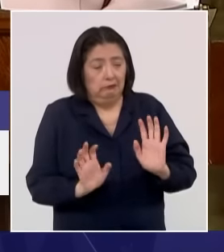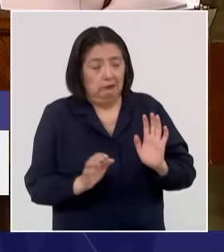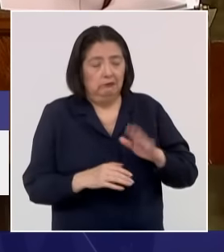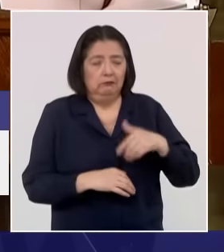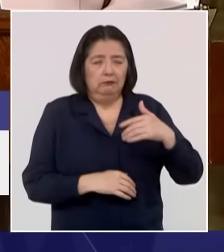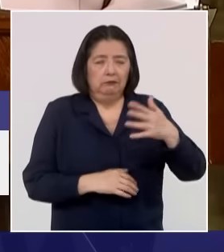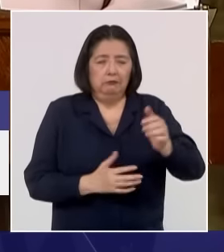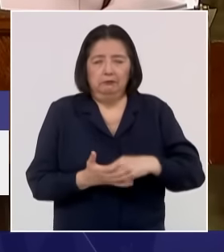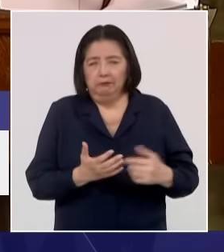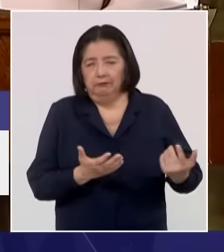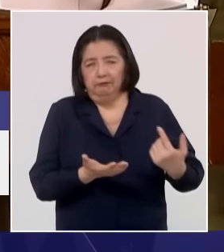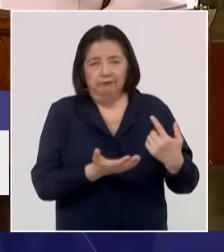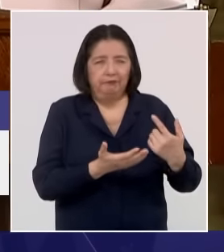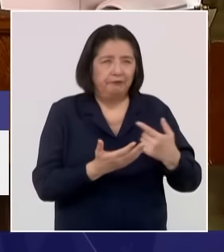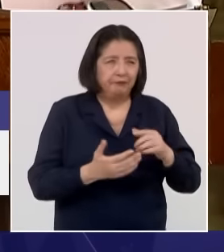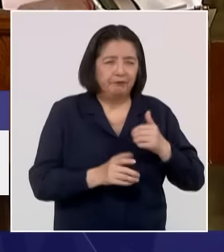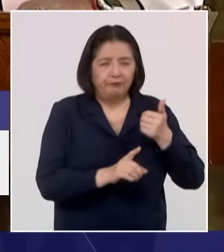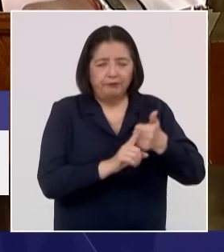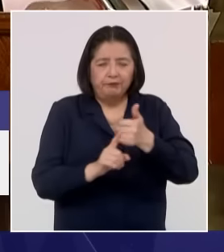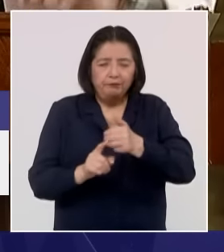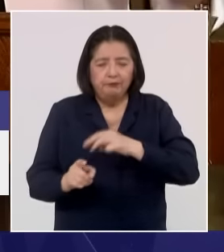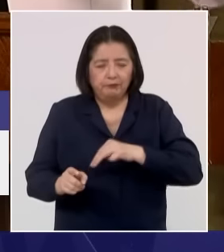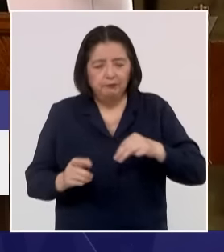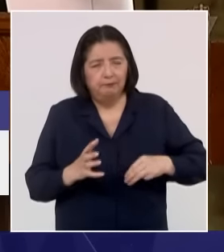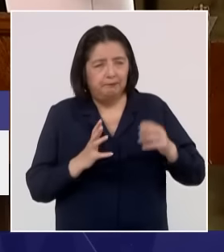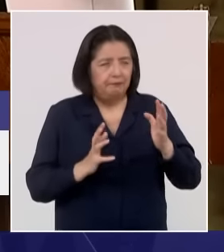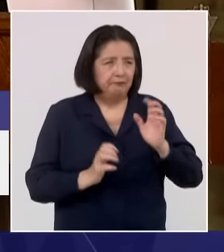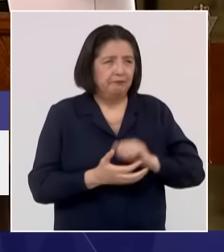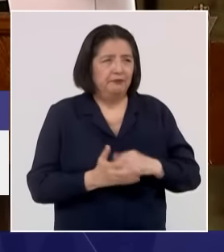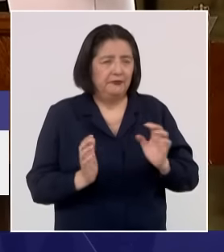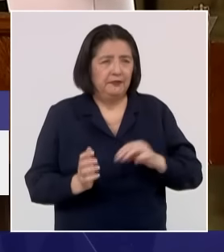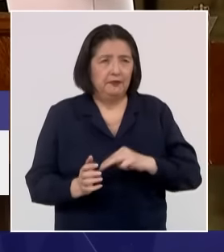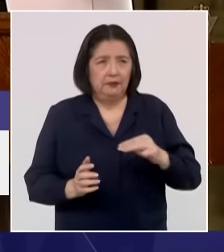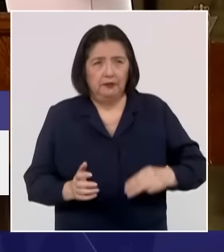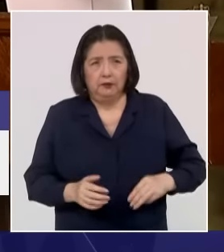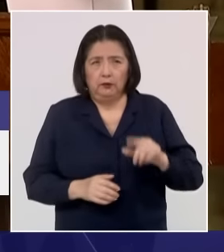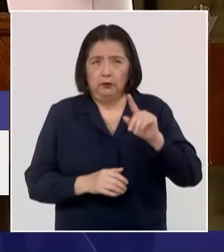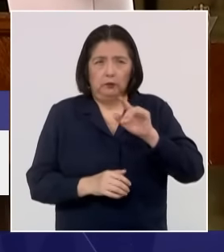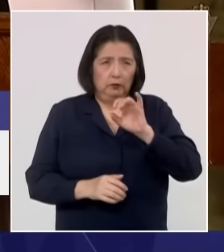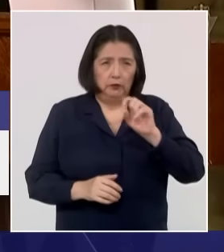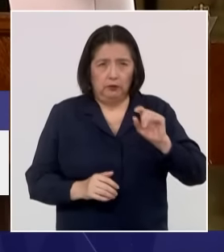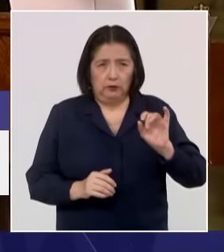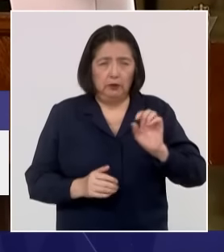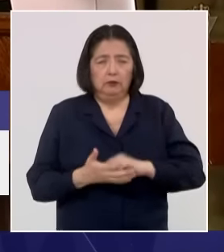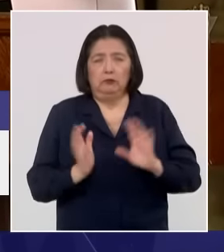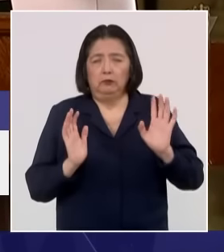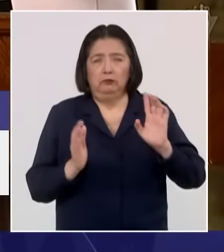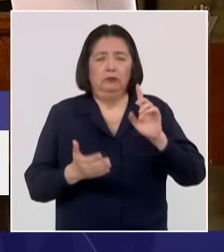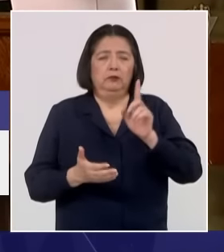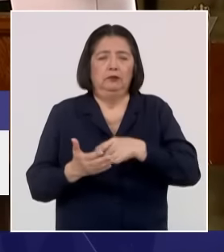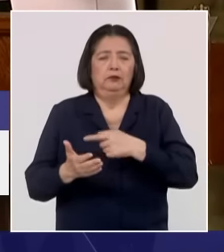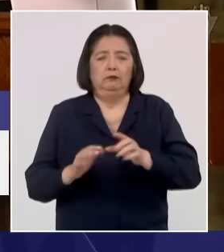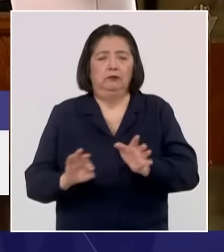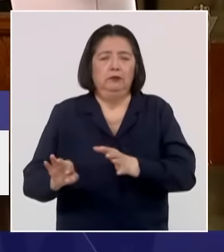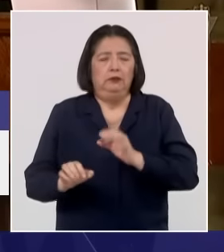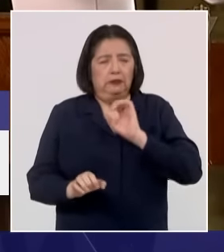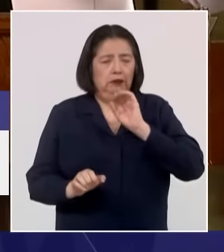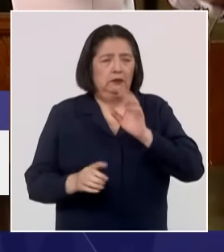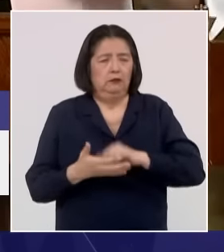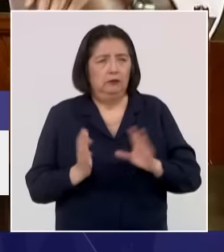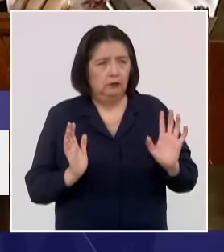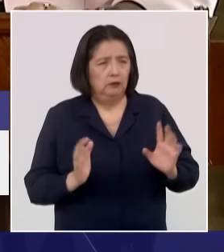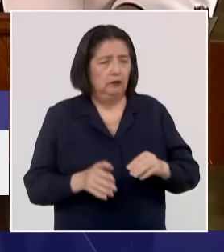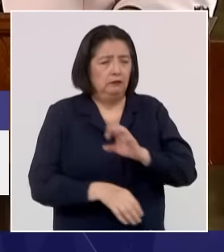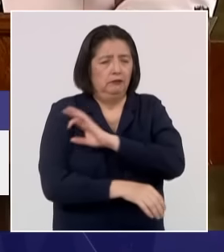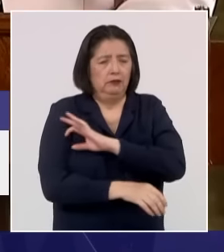de una serie de comentarios en las que sus propios ministros, incluso el ministro Gustavo Adriansen en su momento, descalificó y hasta dijo que las acciones de